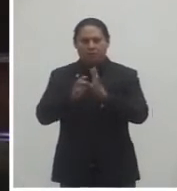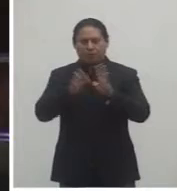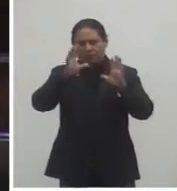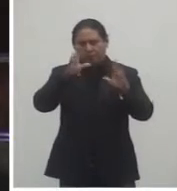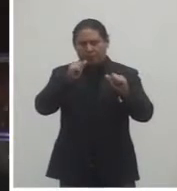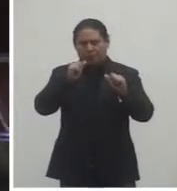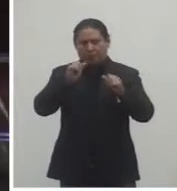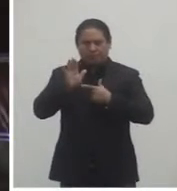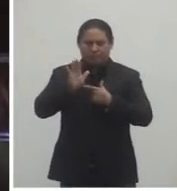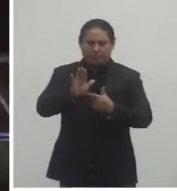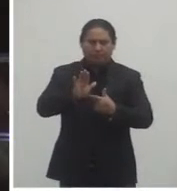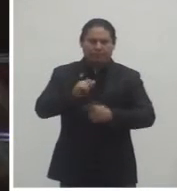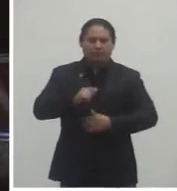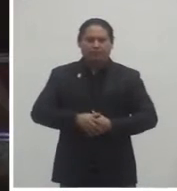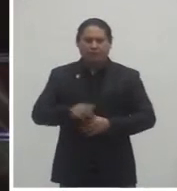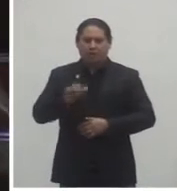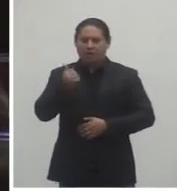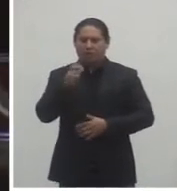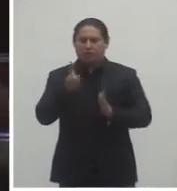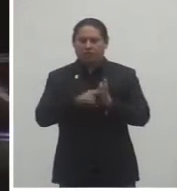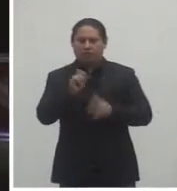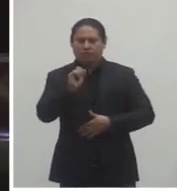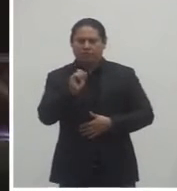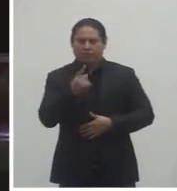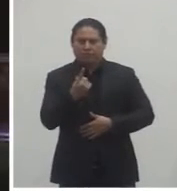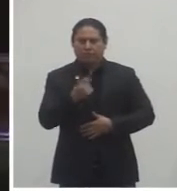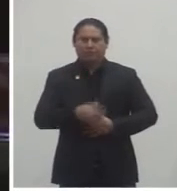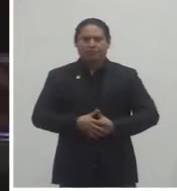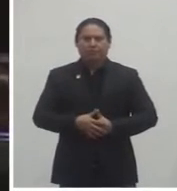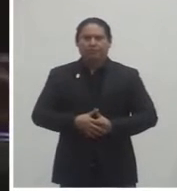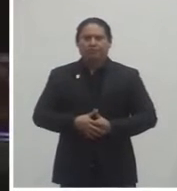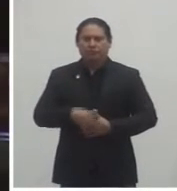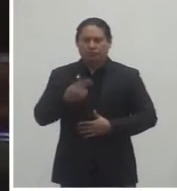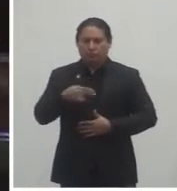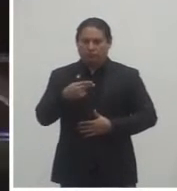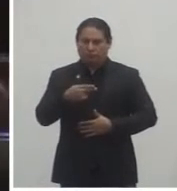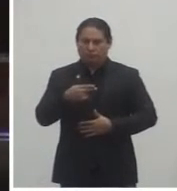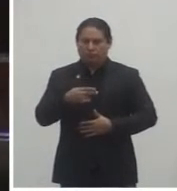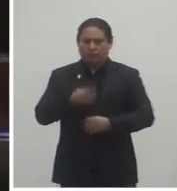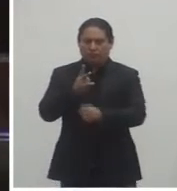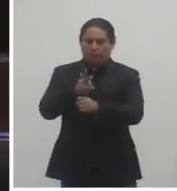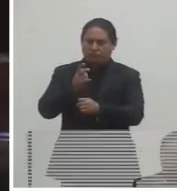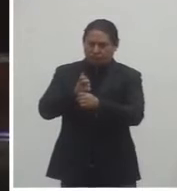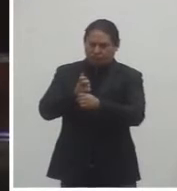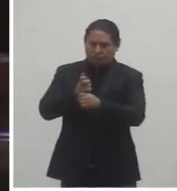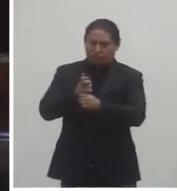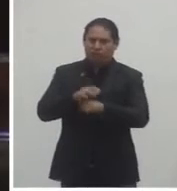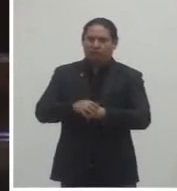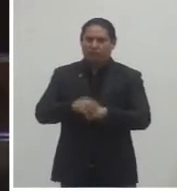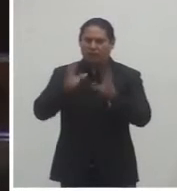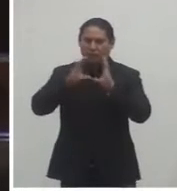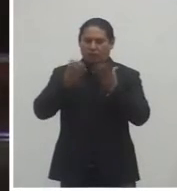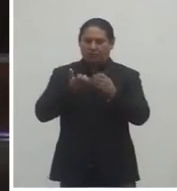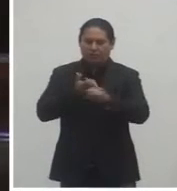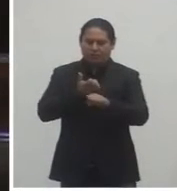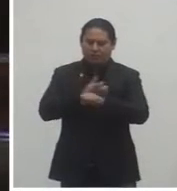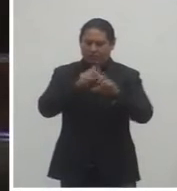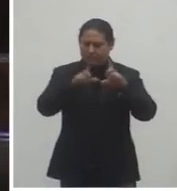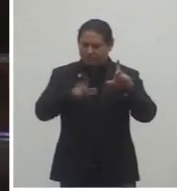de acuerdo presentado en agosto de 2021, denominado Exhorto a los Congresos Estatales a